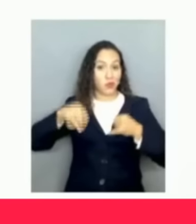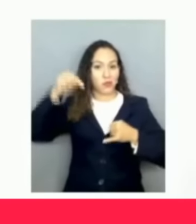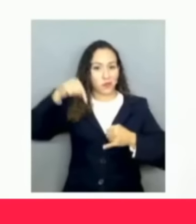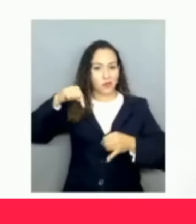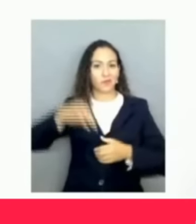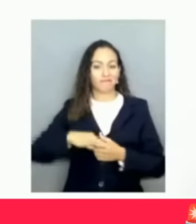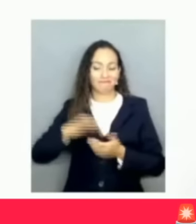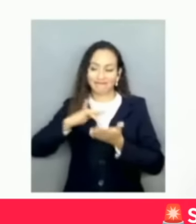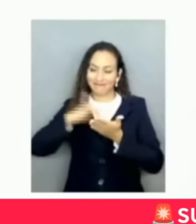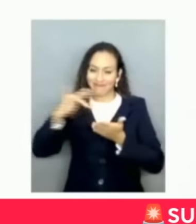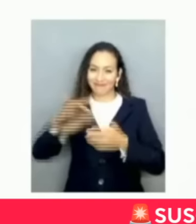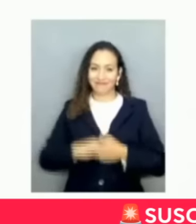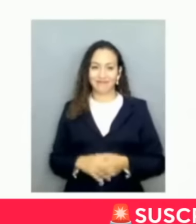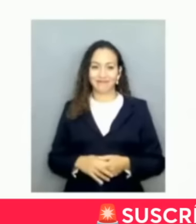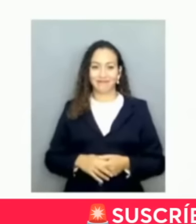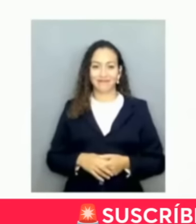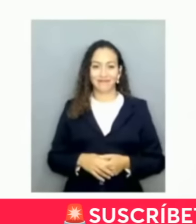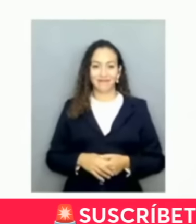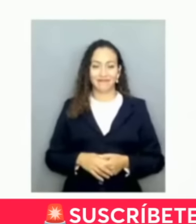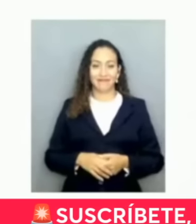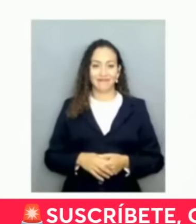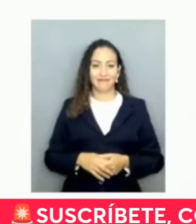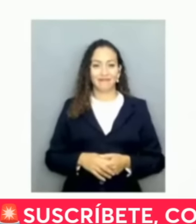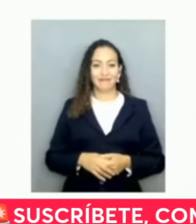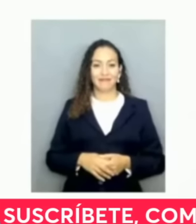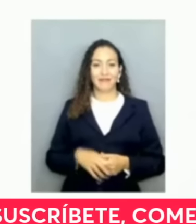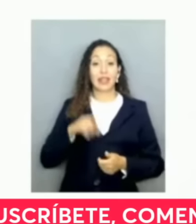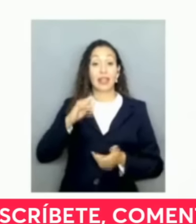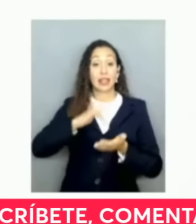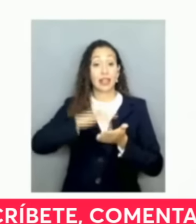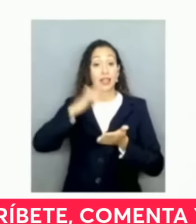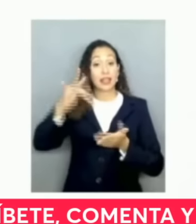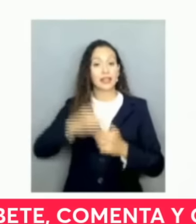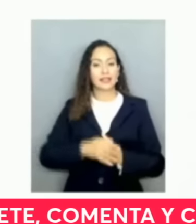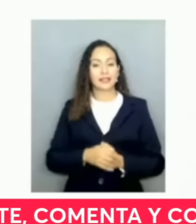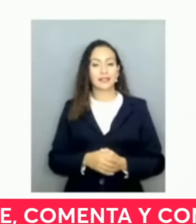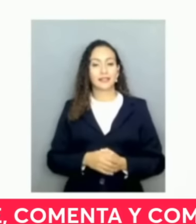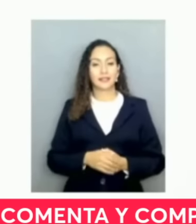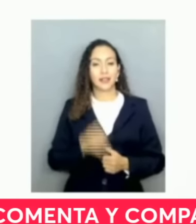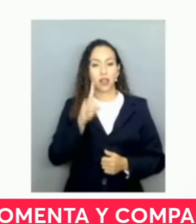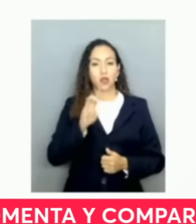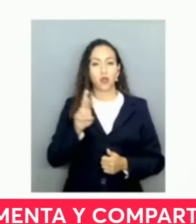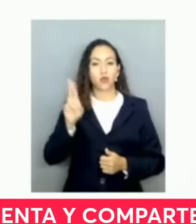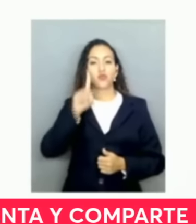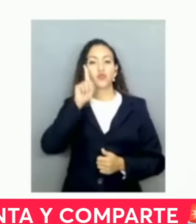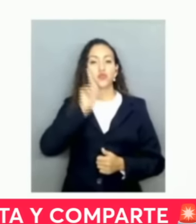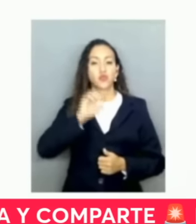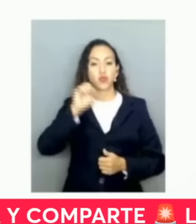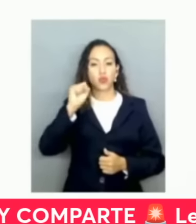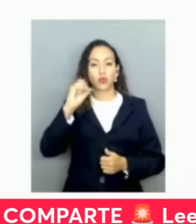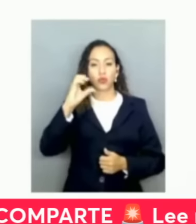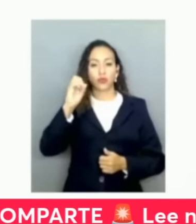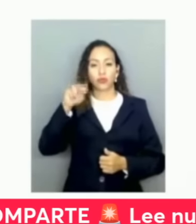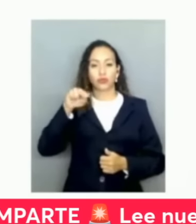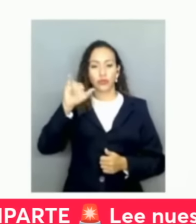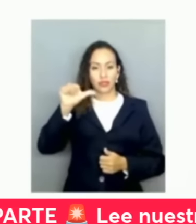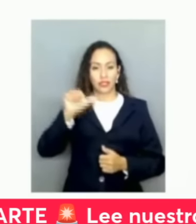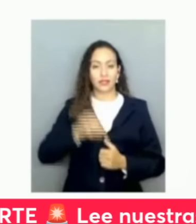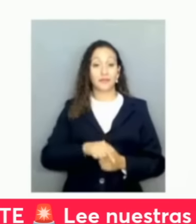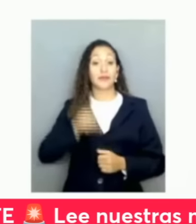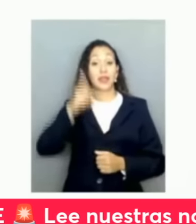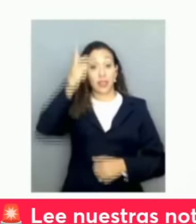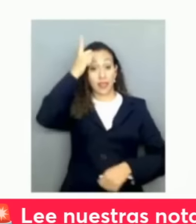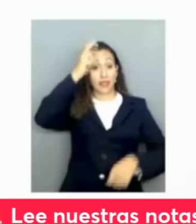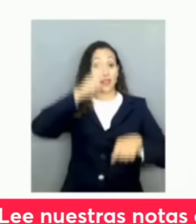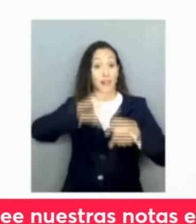instalaciones en particular agradezco a la doctora Sonia Venegas alvz directora de